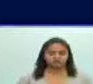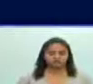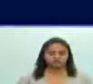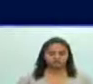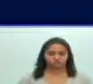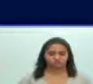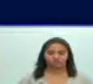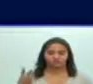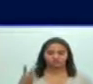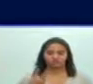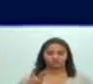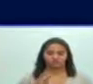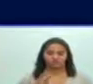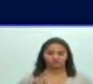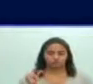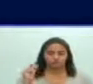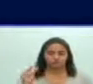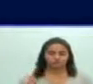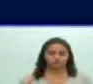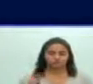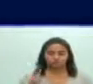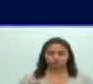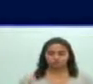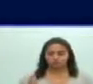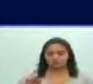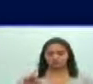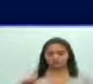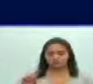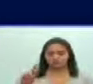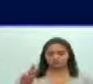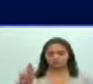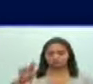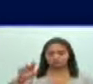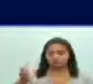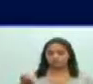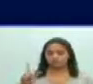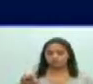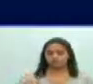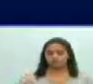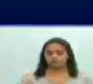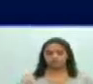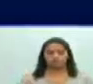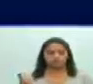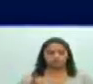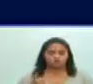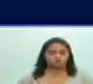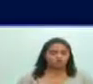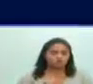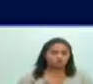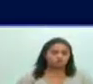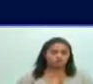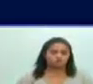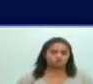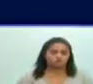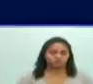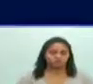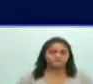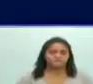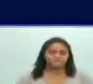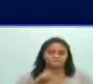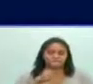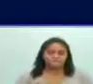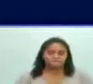plural, vosotros? Que nosotros no la usamos, ¿por qué? Porque no voceamos y pasamos a